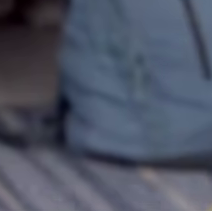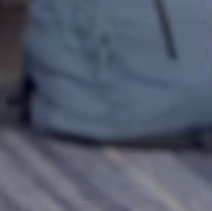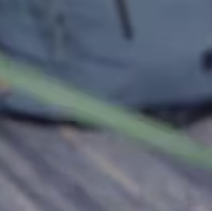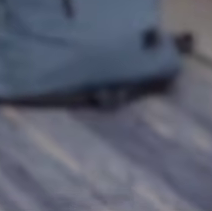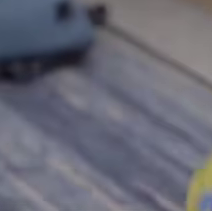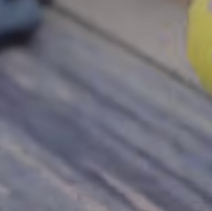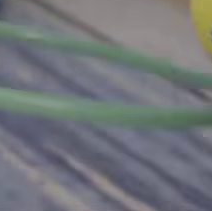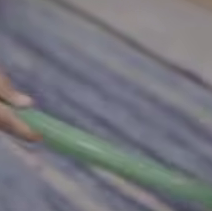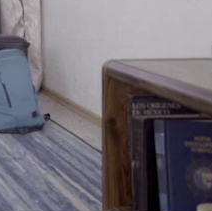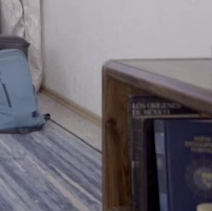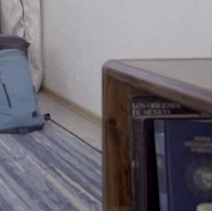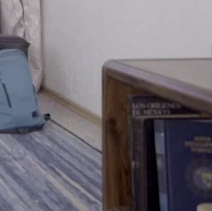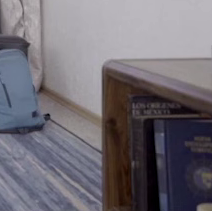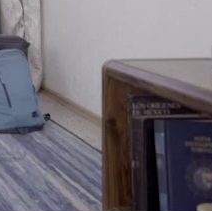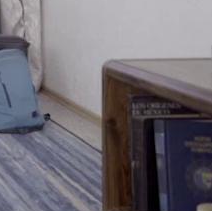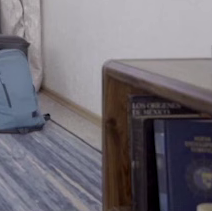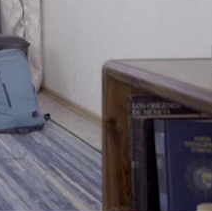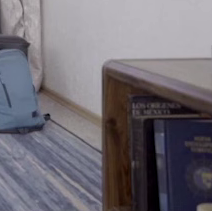¡Gracias!